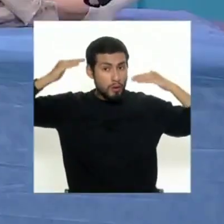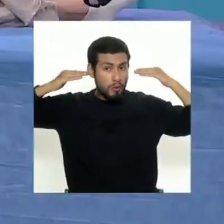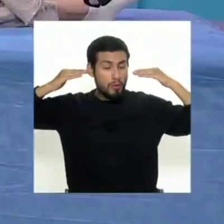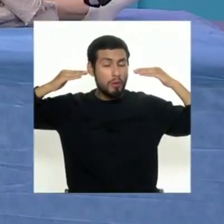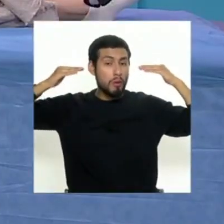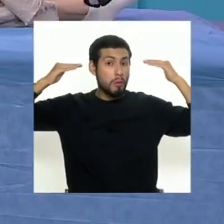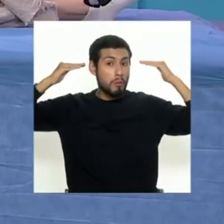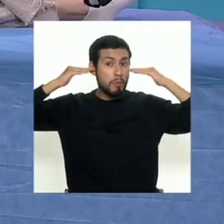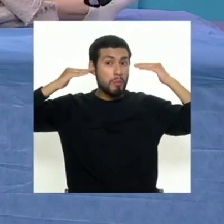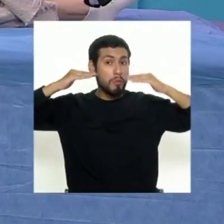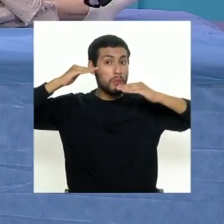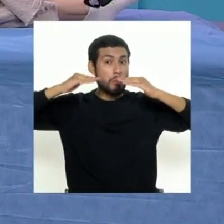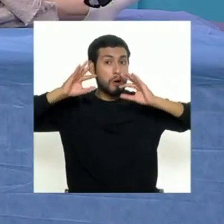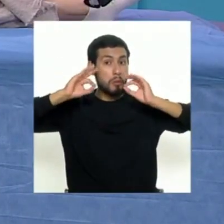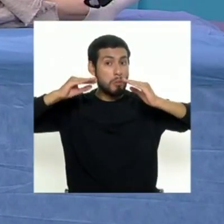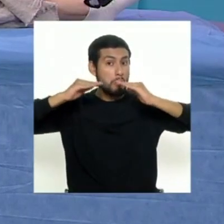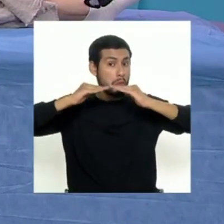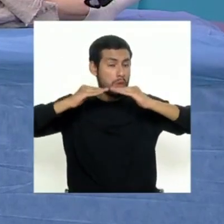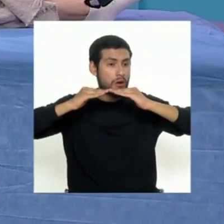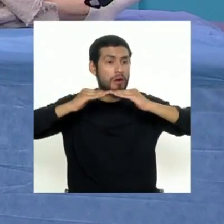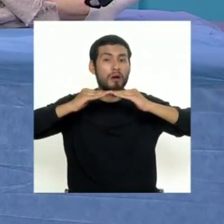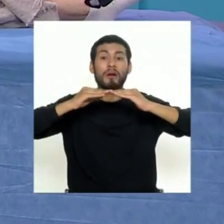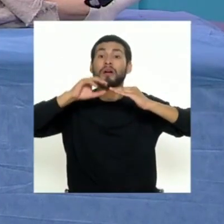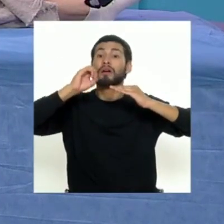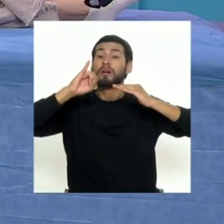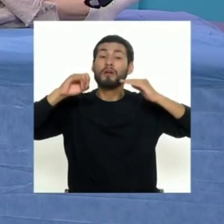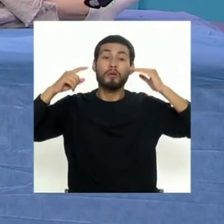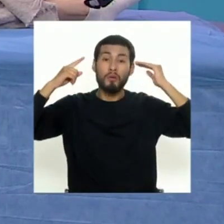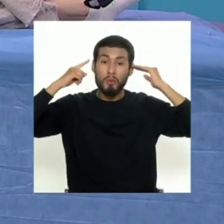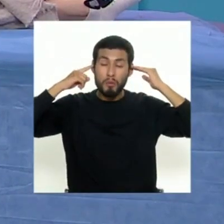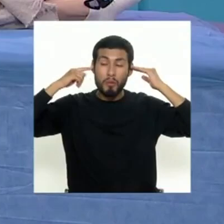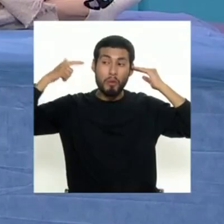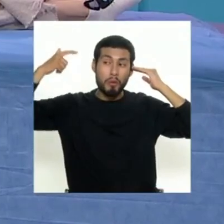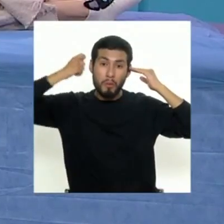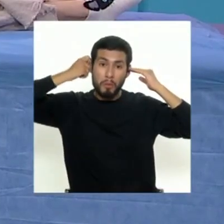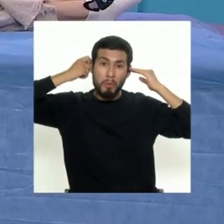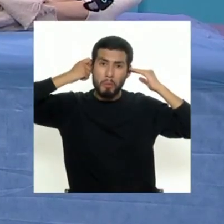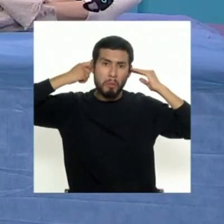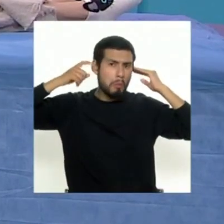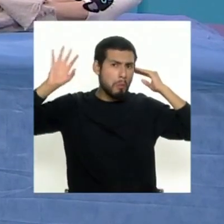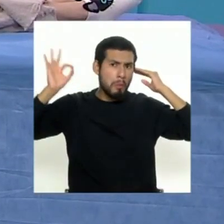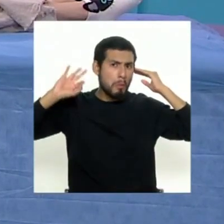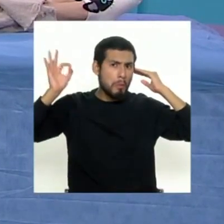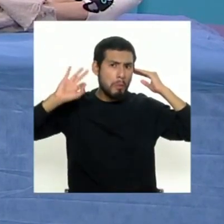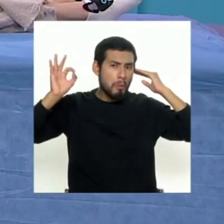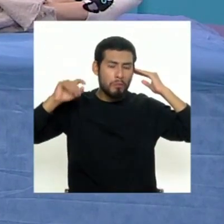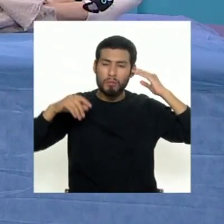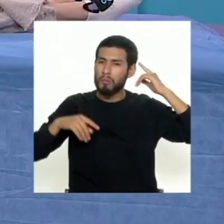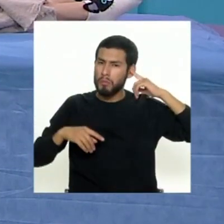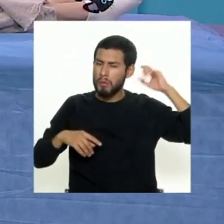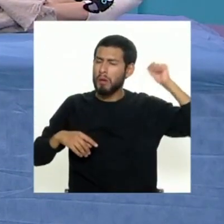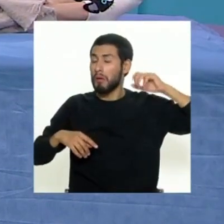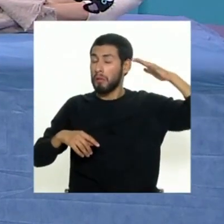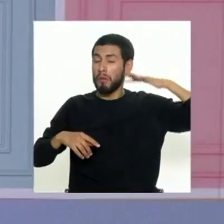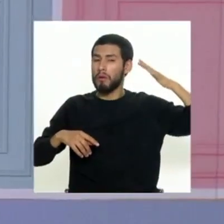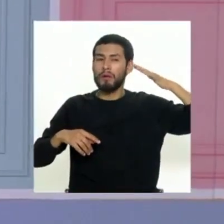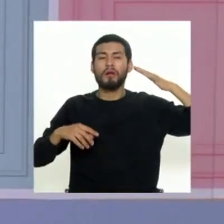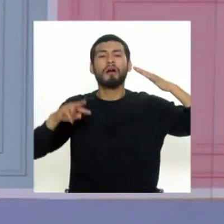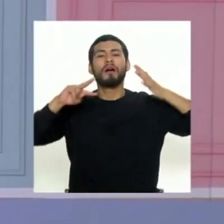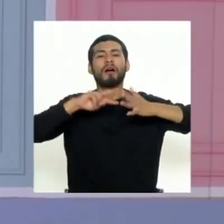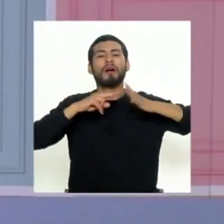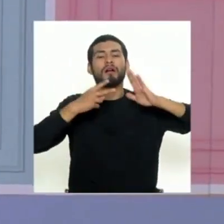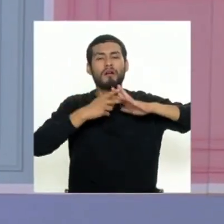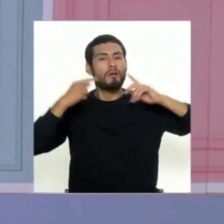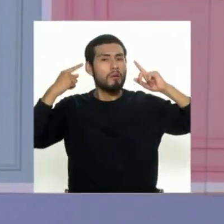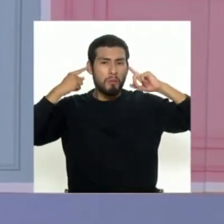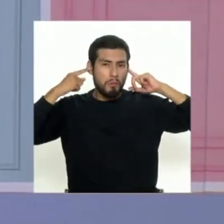yo echo agua aquí y no reacciona y el otro lado sí? Entonces me está diciendo que aquí no está